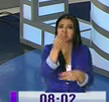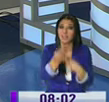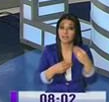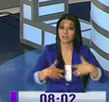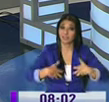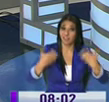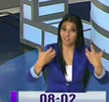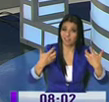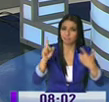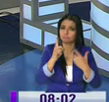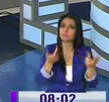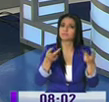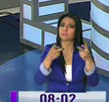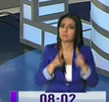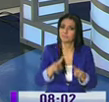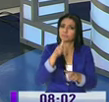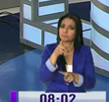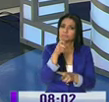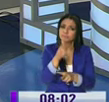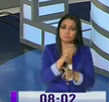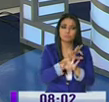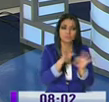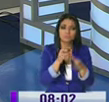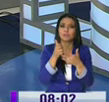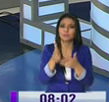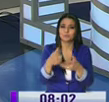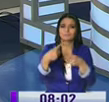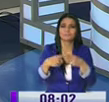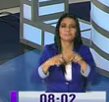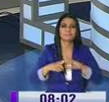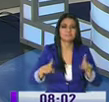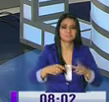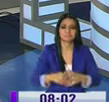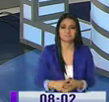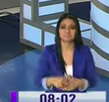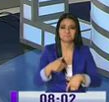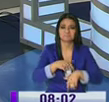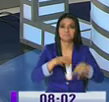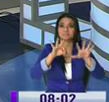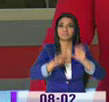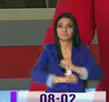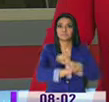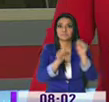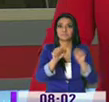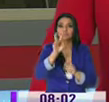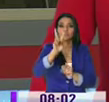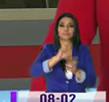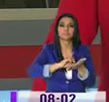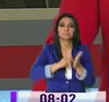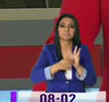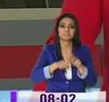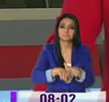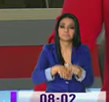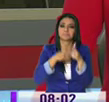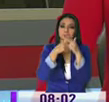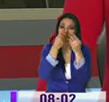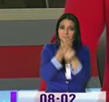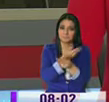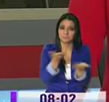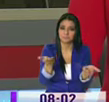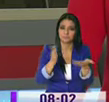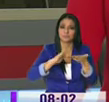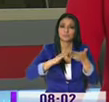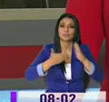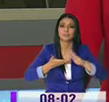también hay que poner acción en favor de ver un quitó distinto ahora son las 8 de la mañana con dos minutos y empezamos con el desarrollo informativo de la